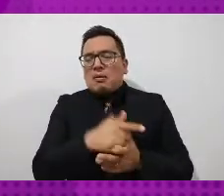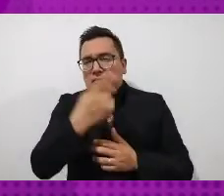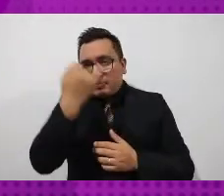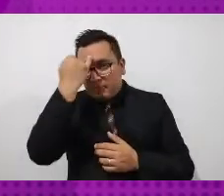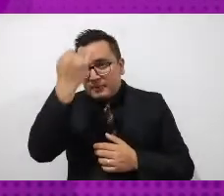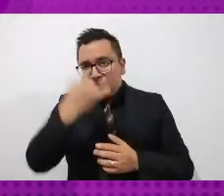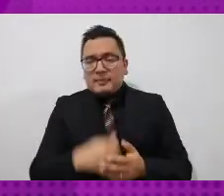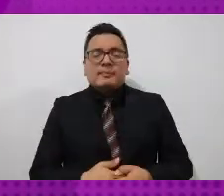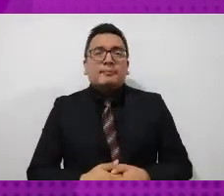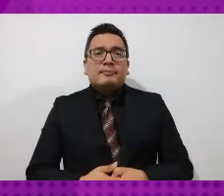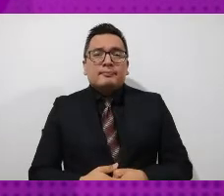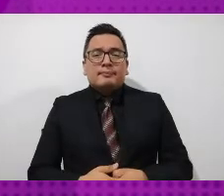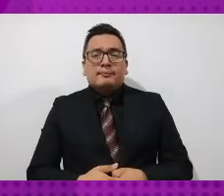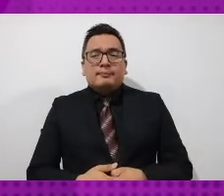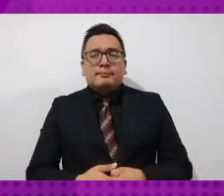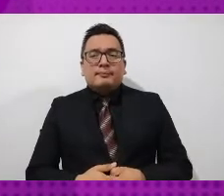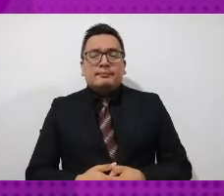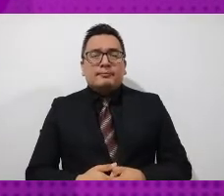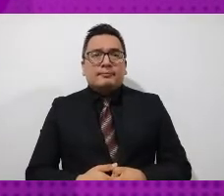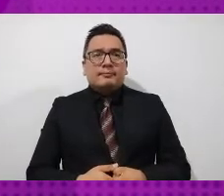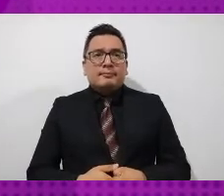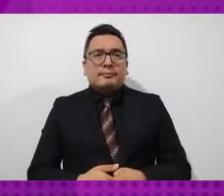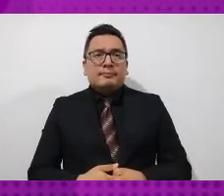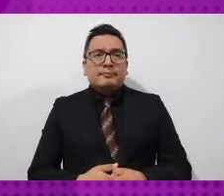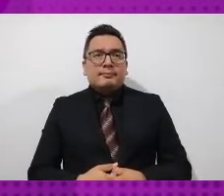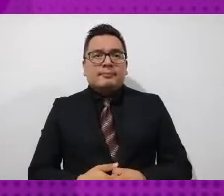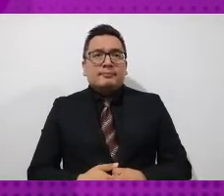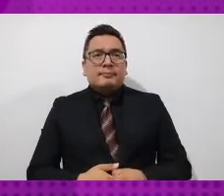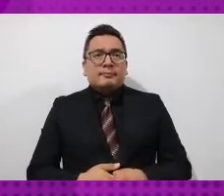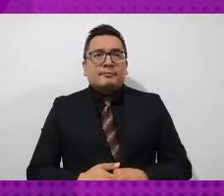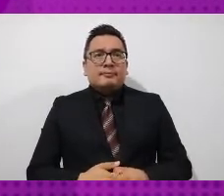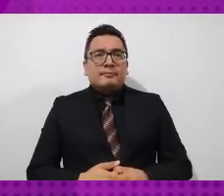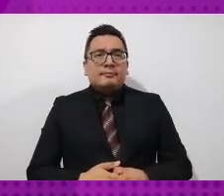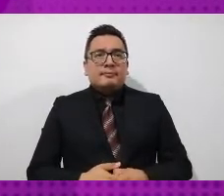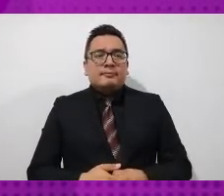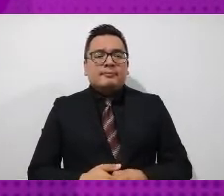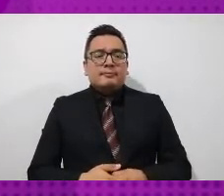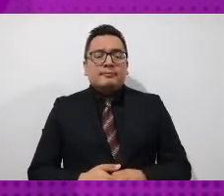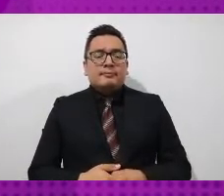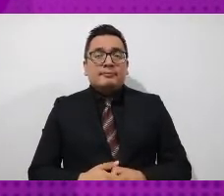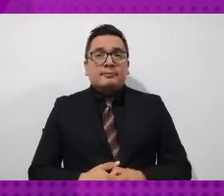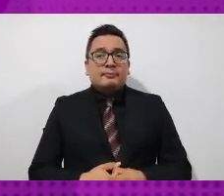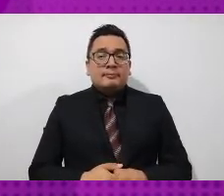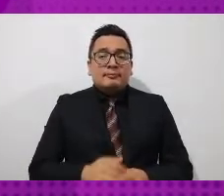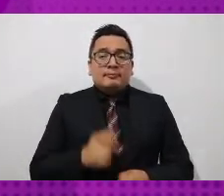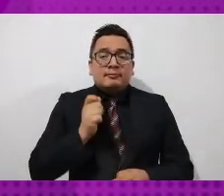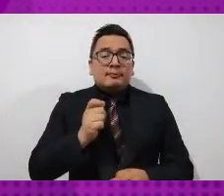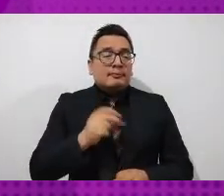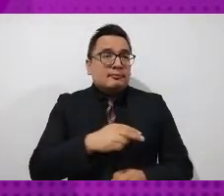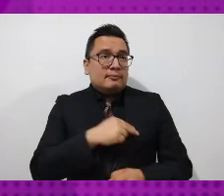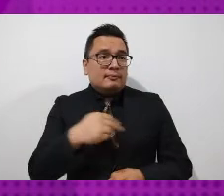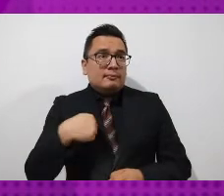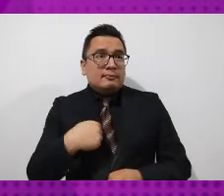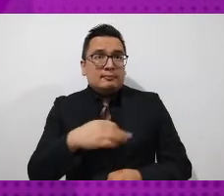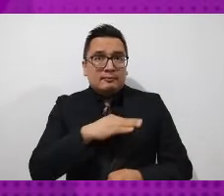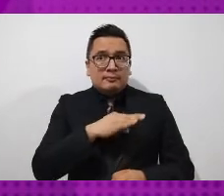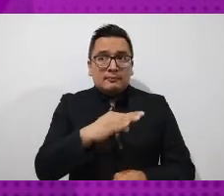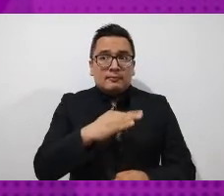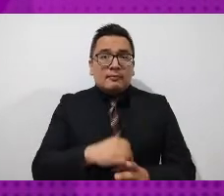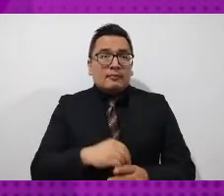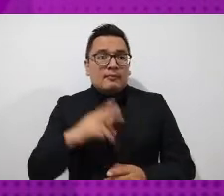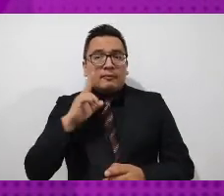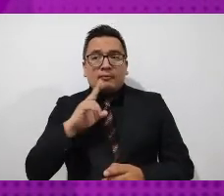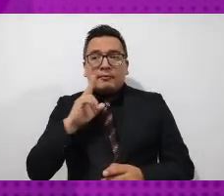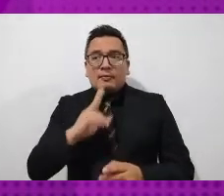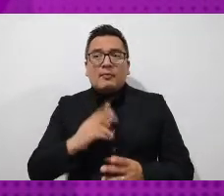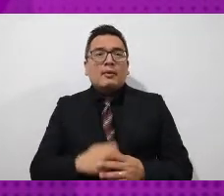solicitud hecha. Dicho de otra manera, nosotros como ciudadanos podremos también intervenir ante